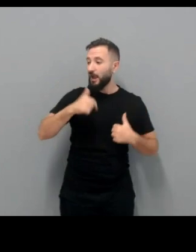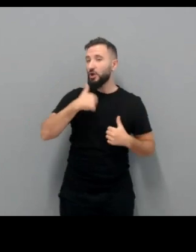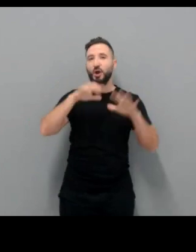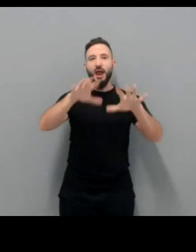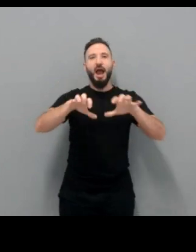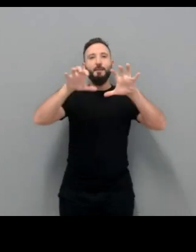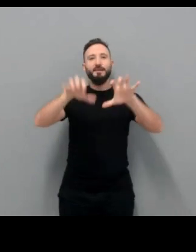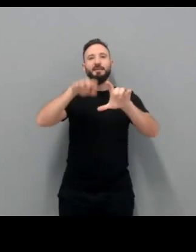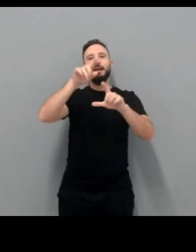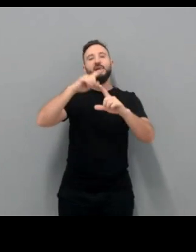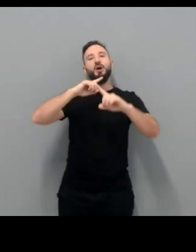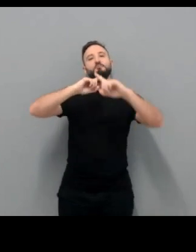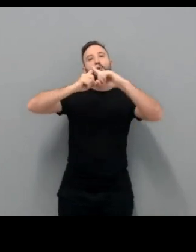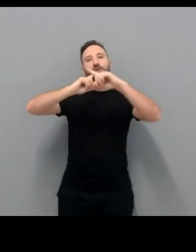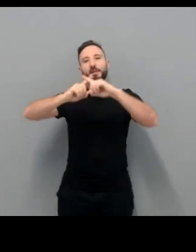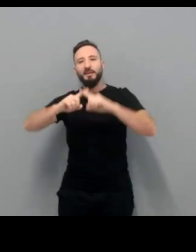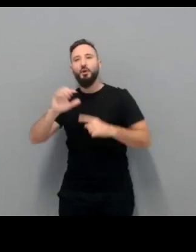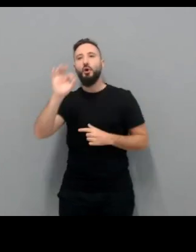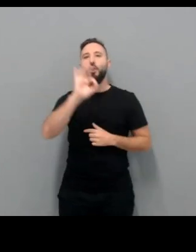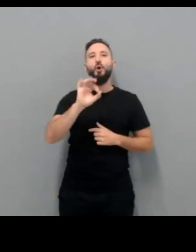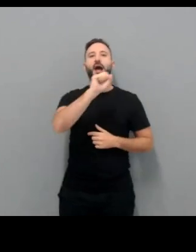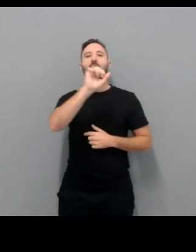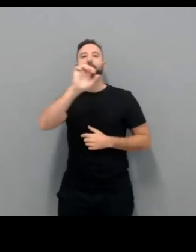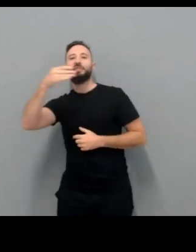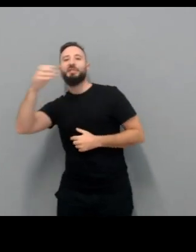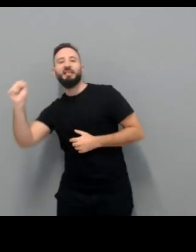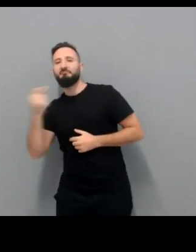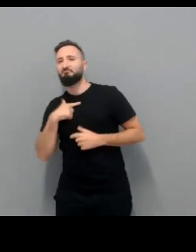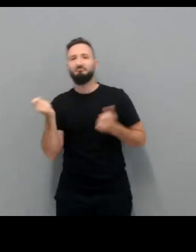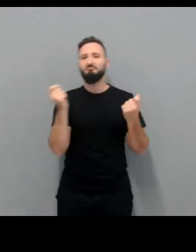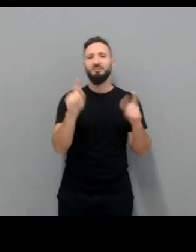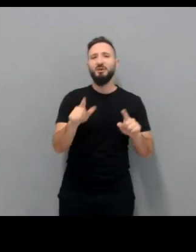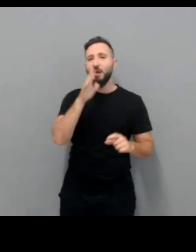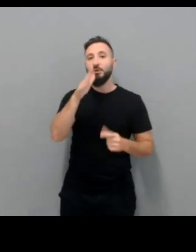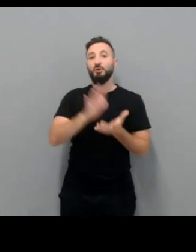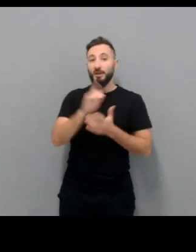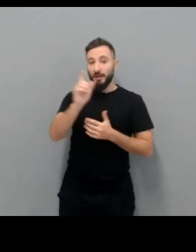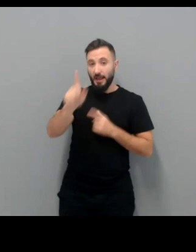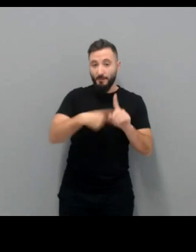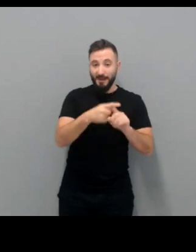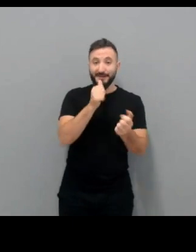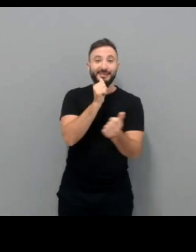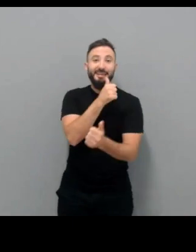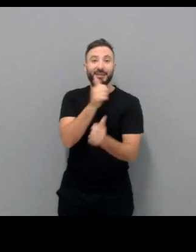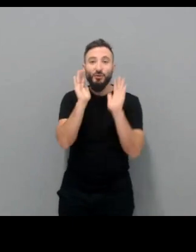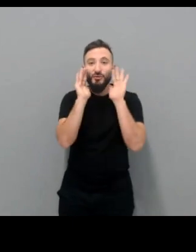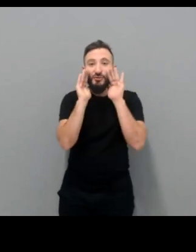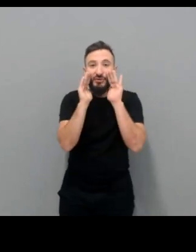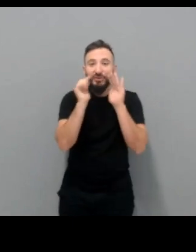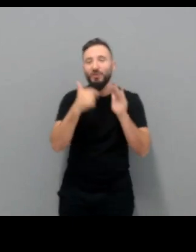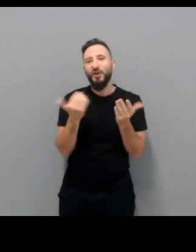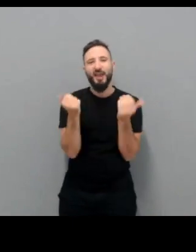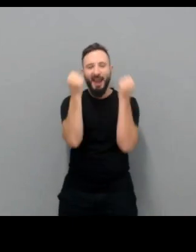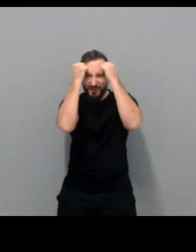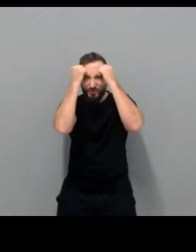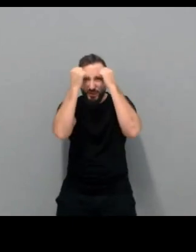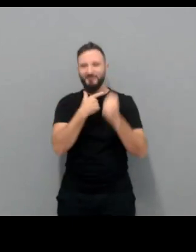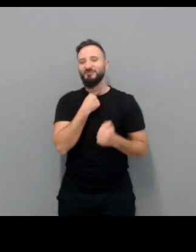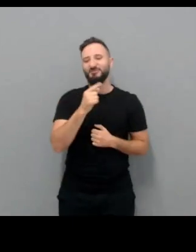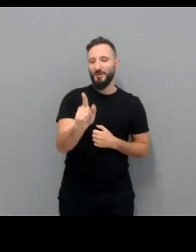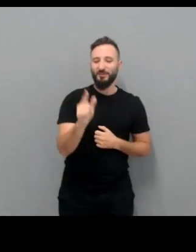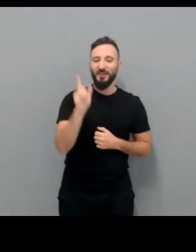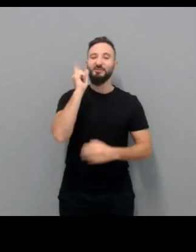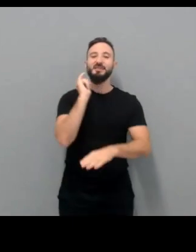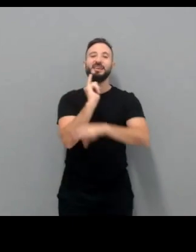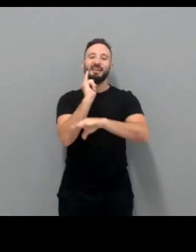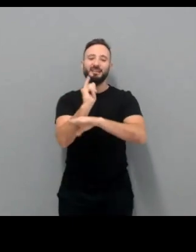las tablas de multiplicar o el alfabeto. Además, así entre nosotros os diré que tampoco me gusta mucho estudiar. Del instituto solo me